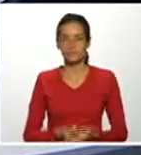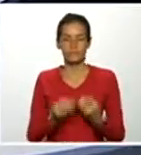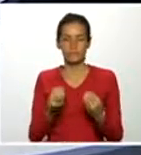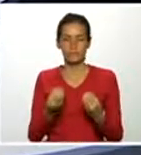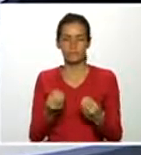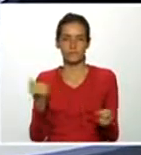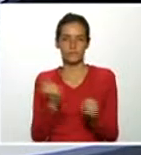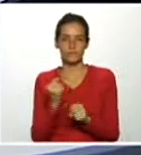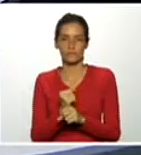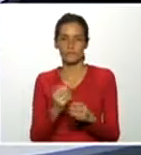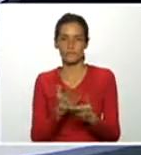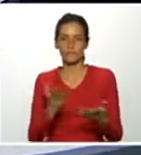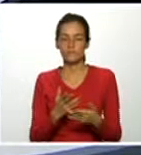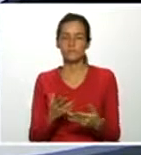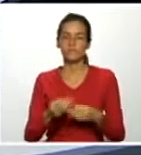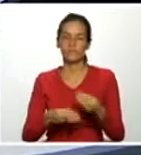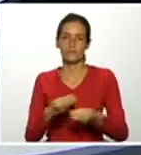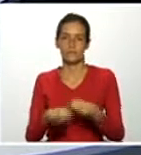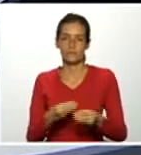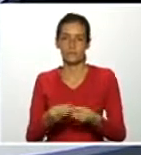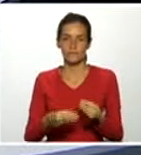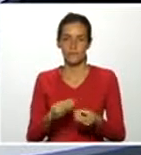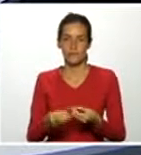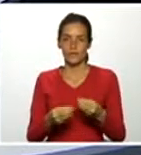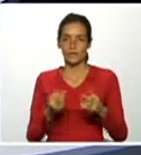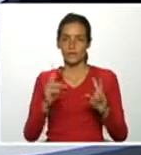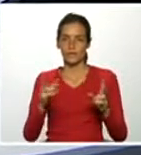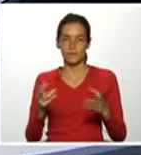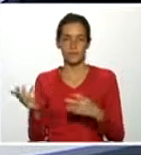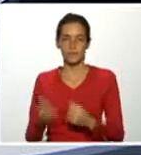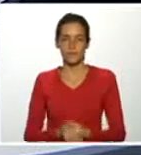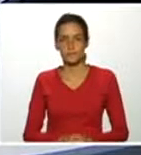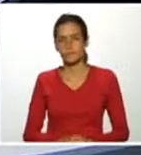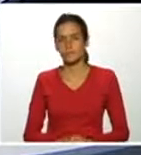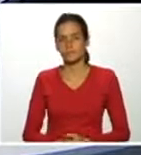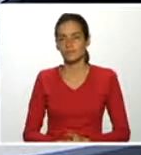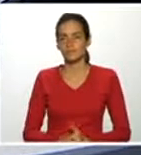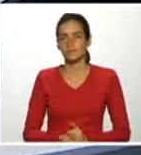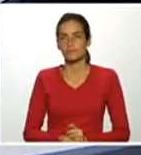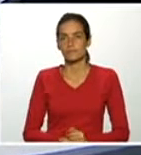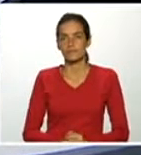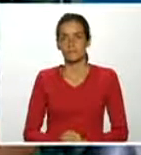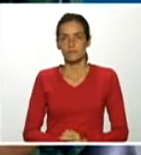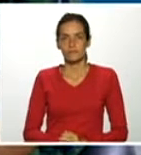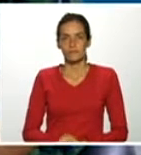manera trabajan ustedes para poder consolidar este objetivo del plan? Sí, bueno,